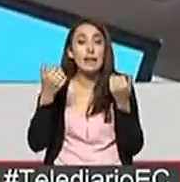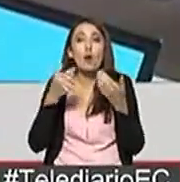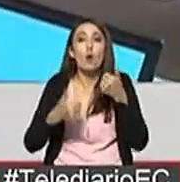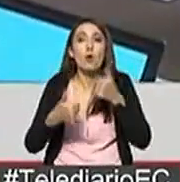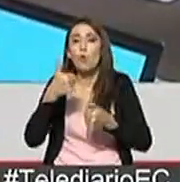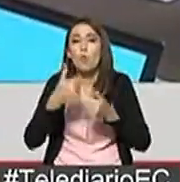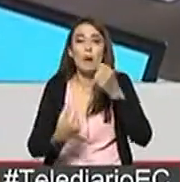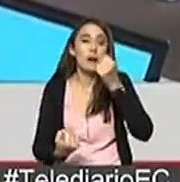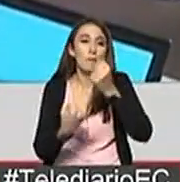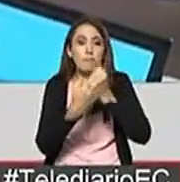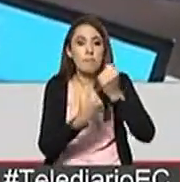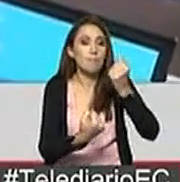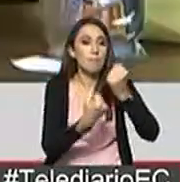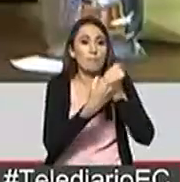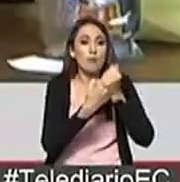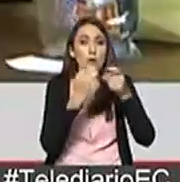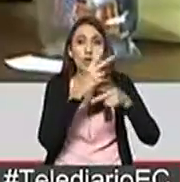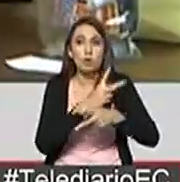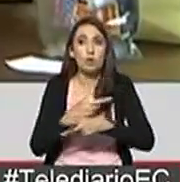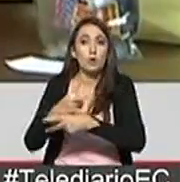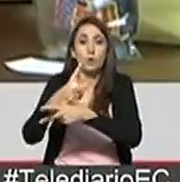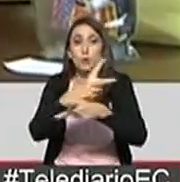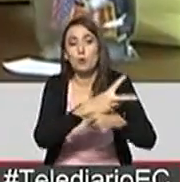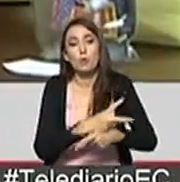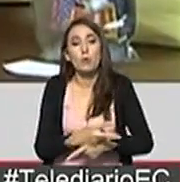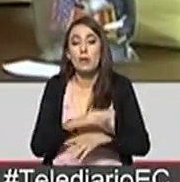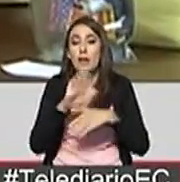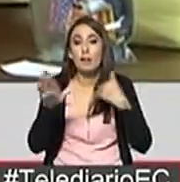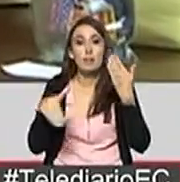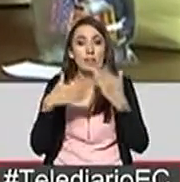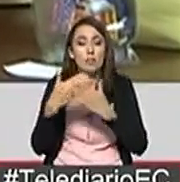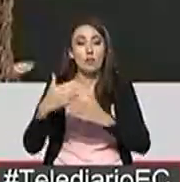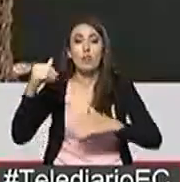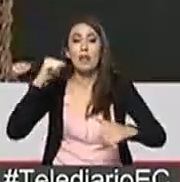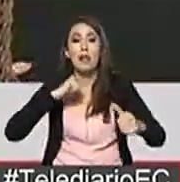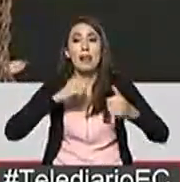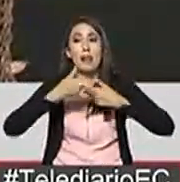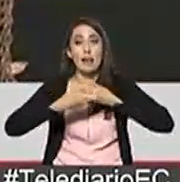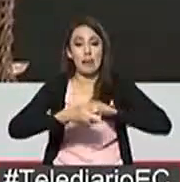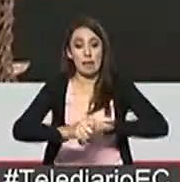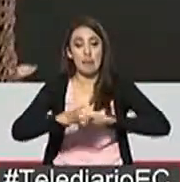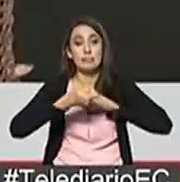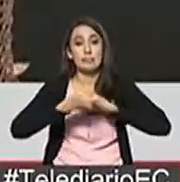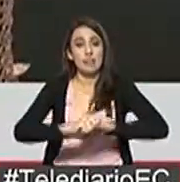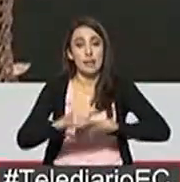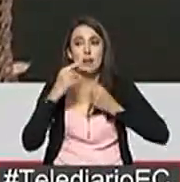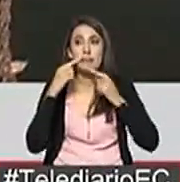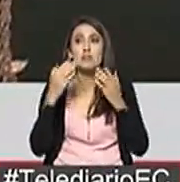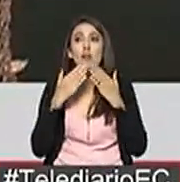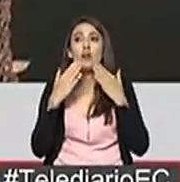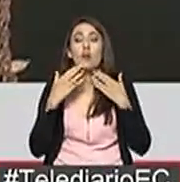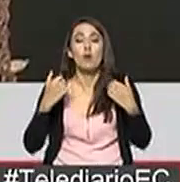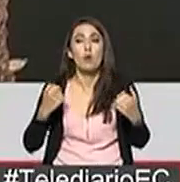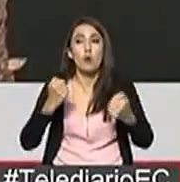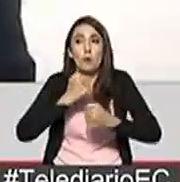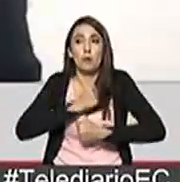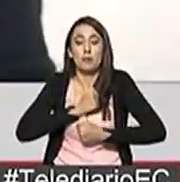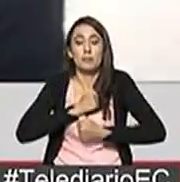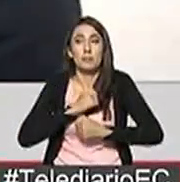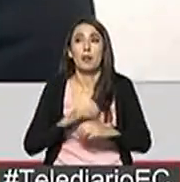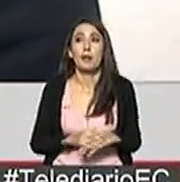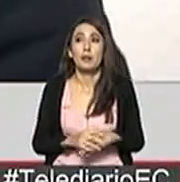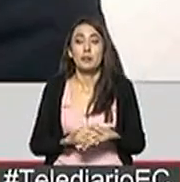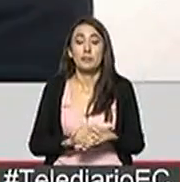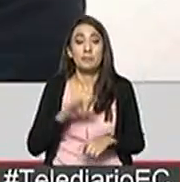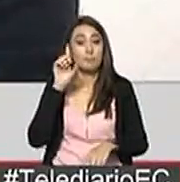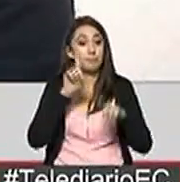del gobierno local para salvaguardar, fomentar y desarrollar las artes populares como elementos esenciales del patrimonio cultural. Aquellas ciudades